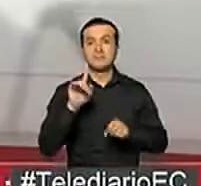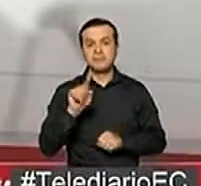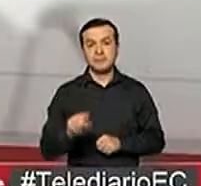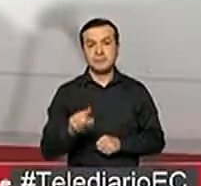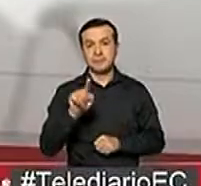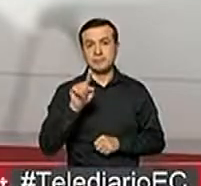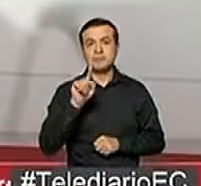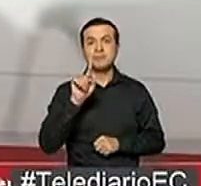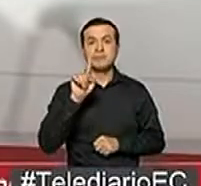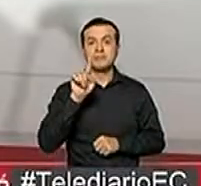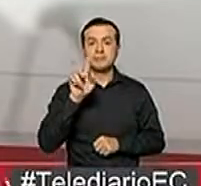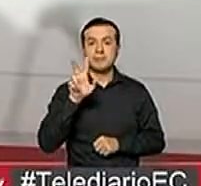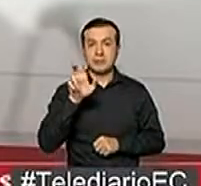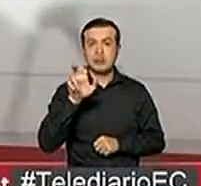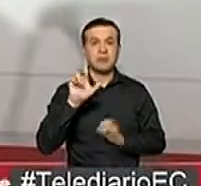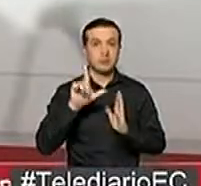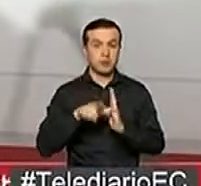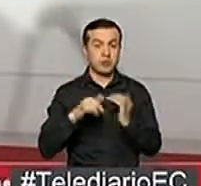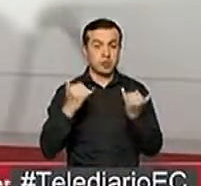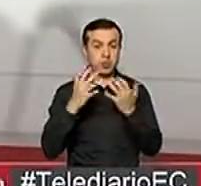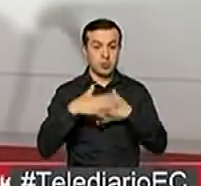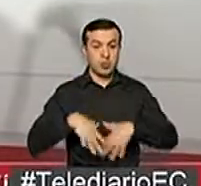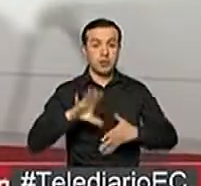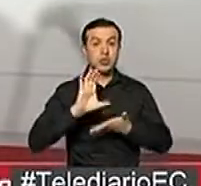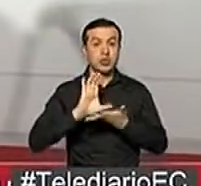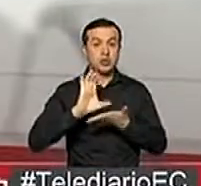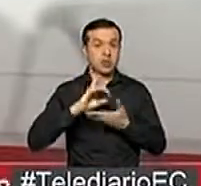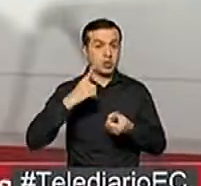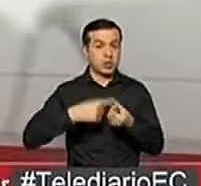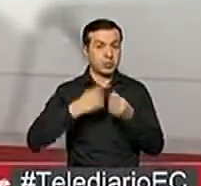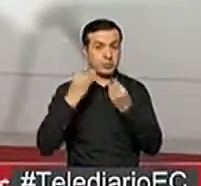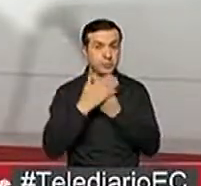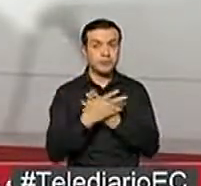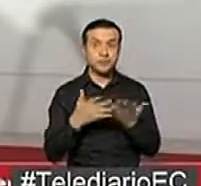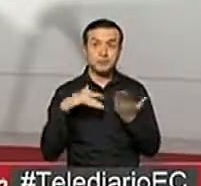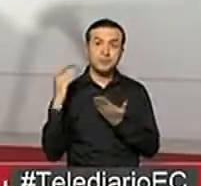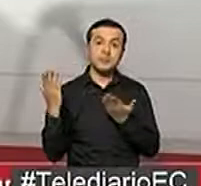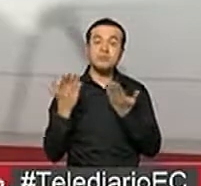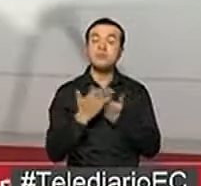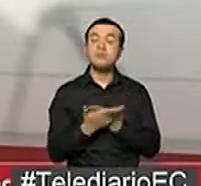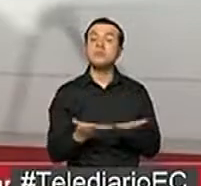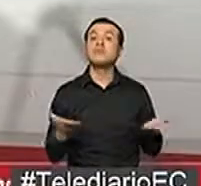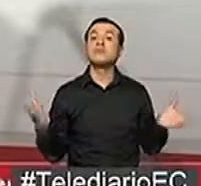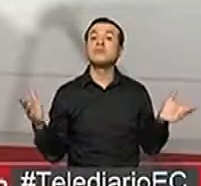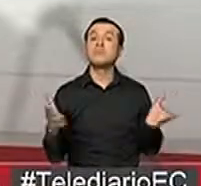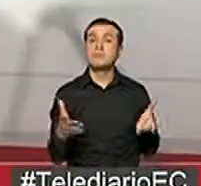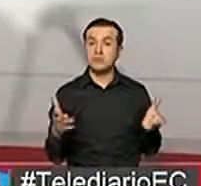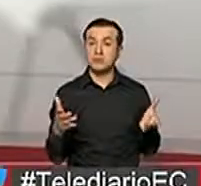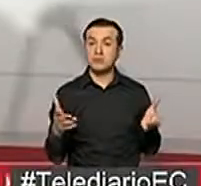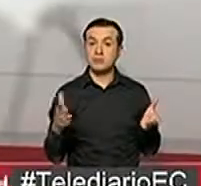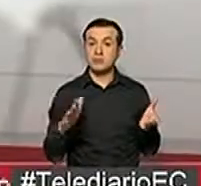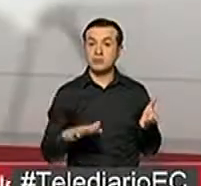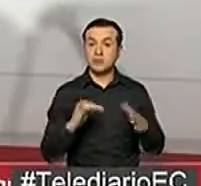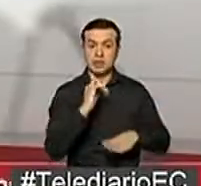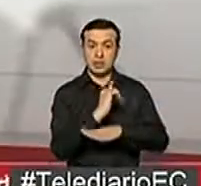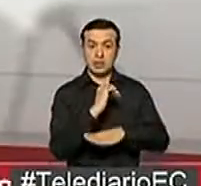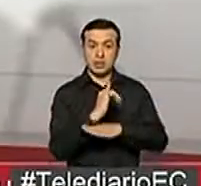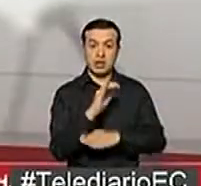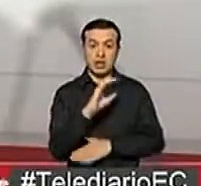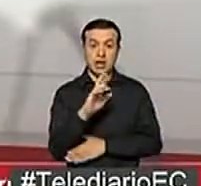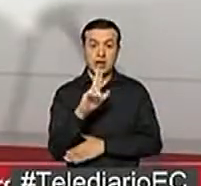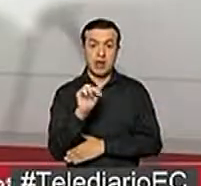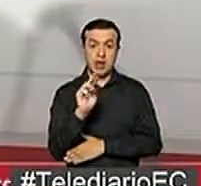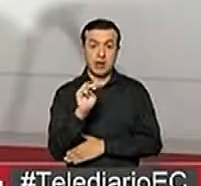20:13 y ya que estamos hablando de las riquezas del Centro Histórico de la Ciudad de Quito, también queremos comentarles que en el Monasterio del Carmen